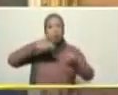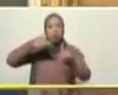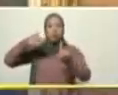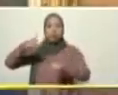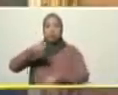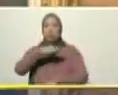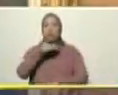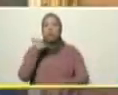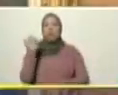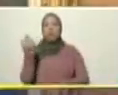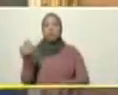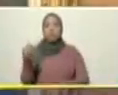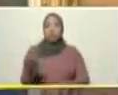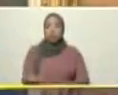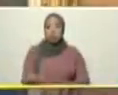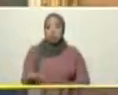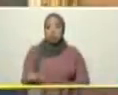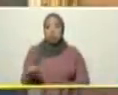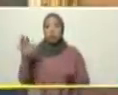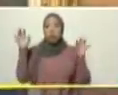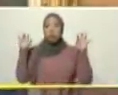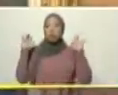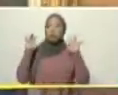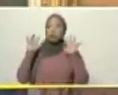manifestación pacífica, y fue